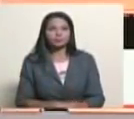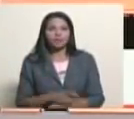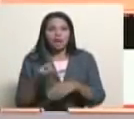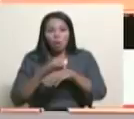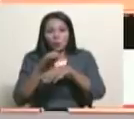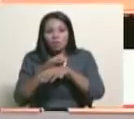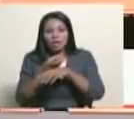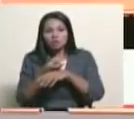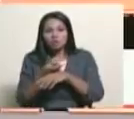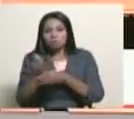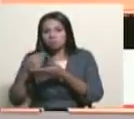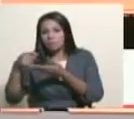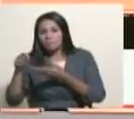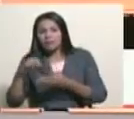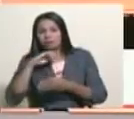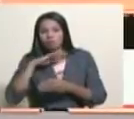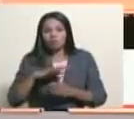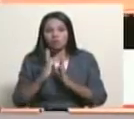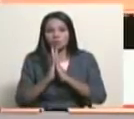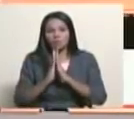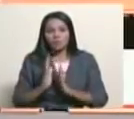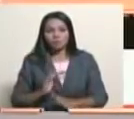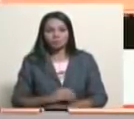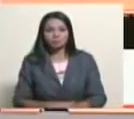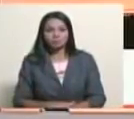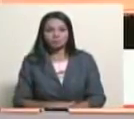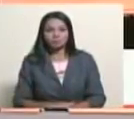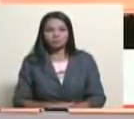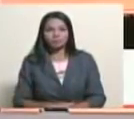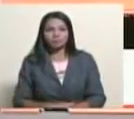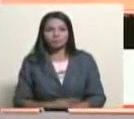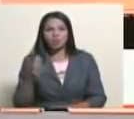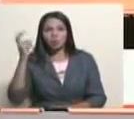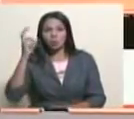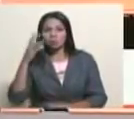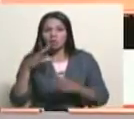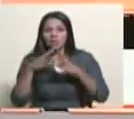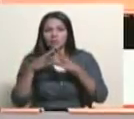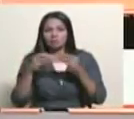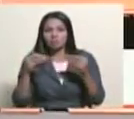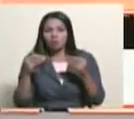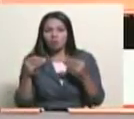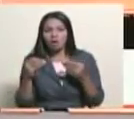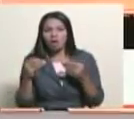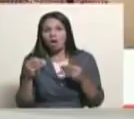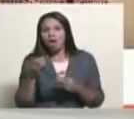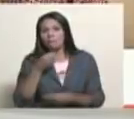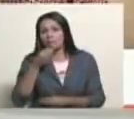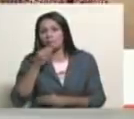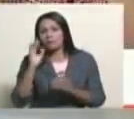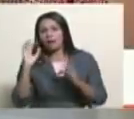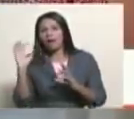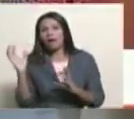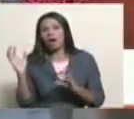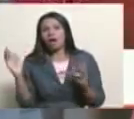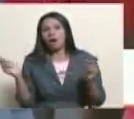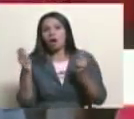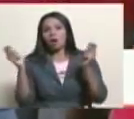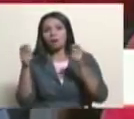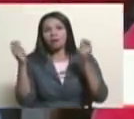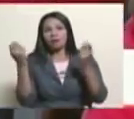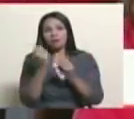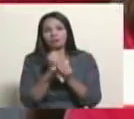Anoten los historiadores que escuchan esta jornada de trabajo.